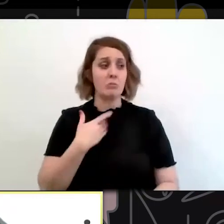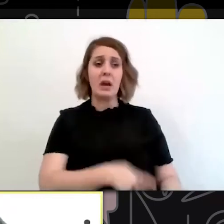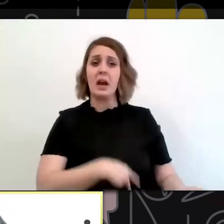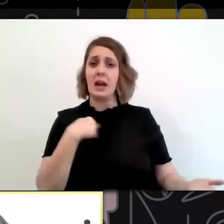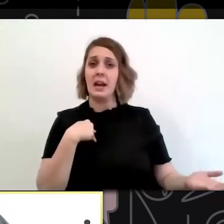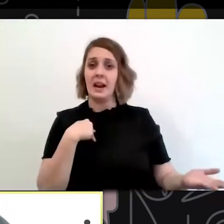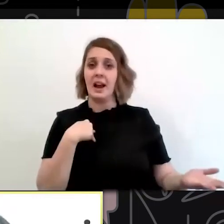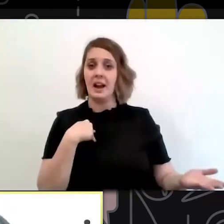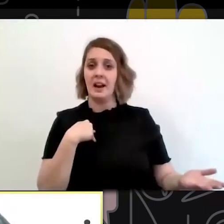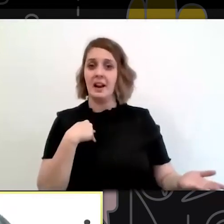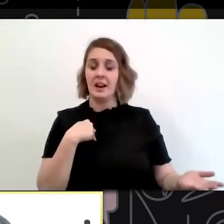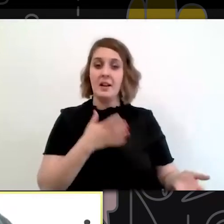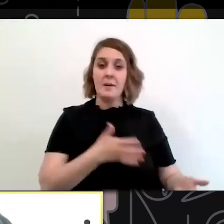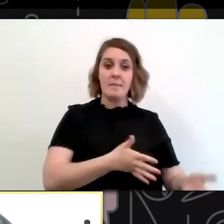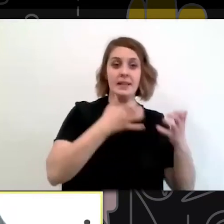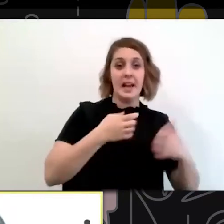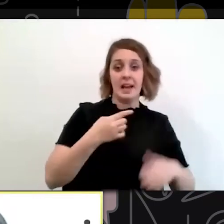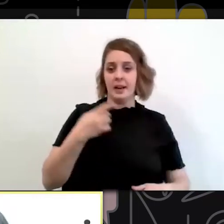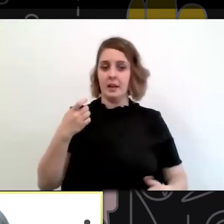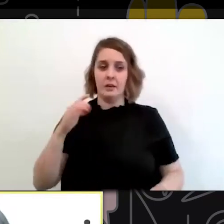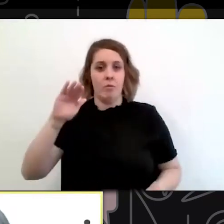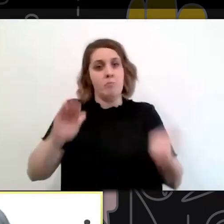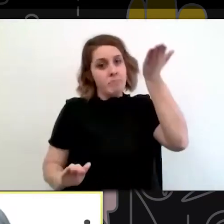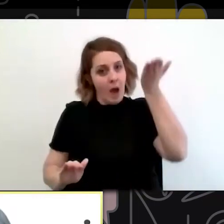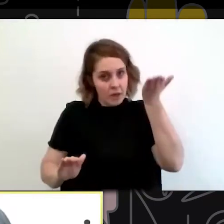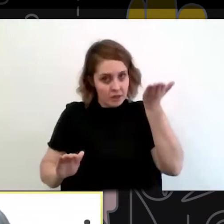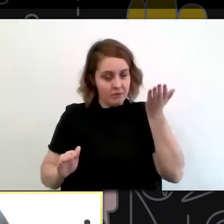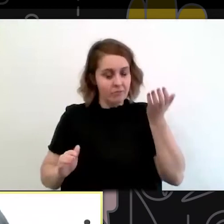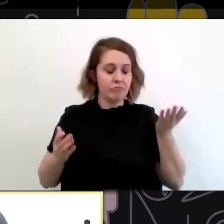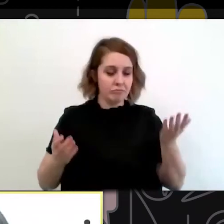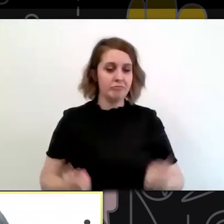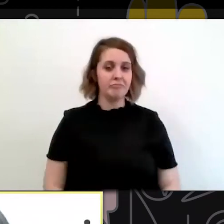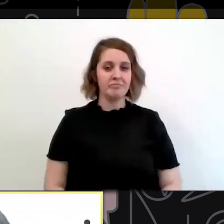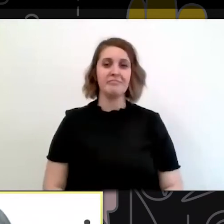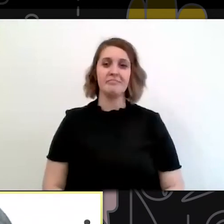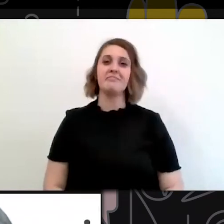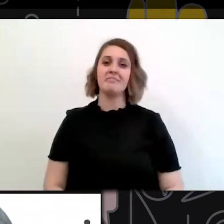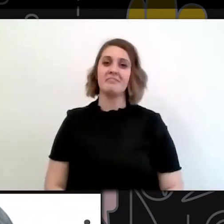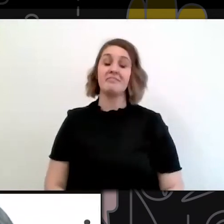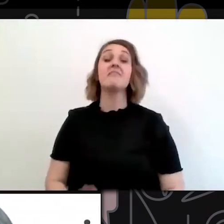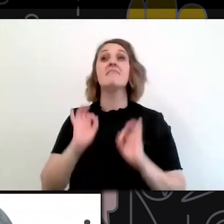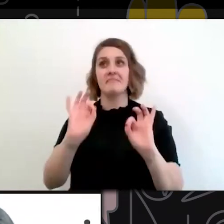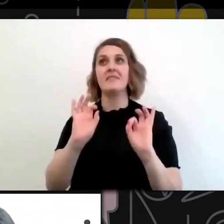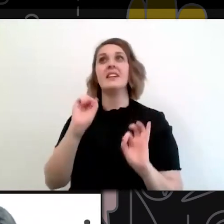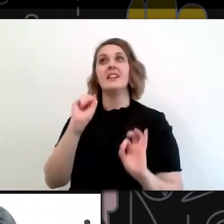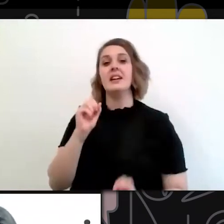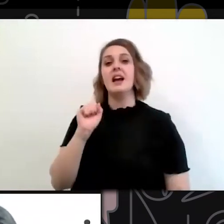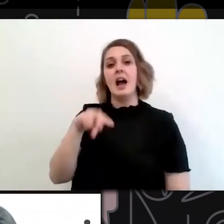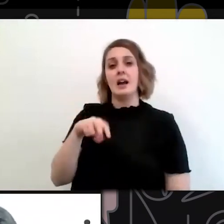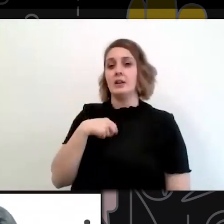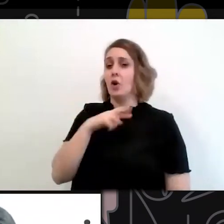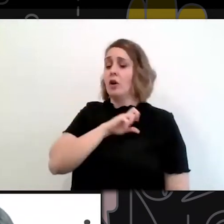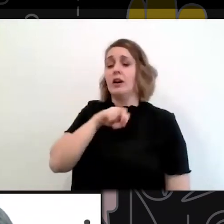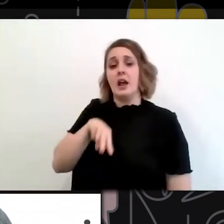mucho mayores las ventajas que las desventajas que tiene, por supuesto. Claro, Ana, ahí te tengo que dar toda la